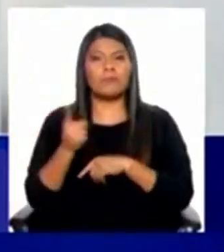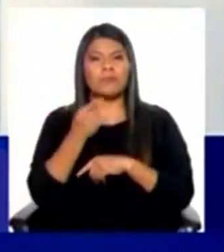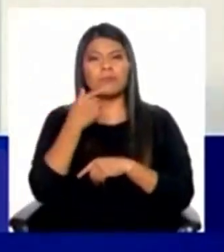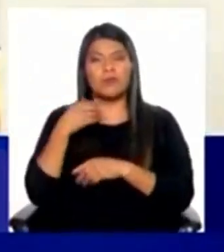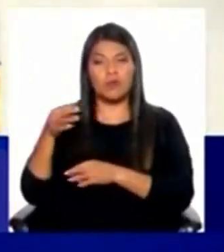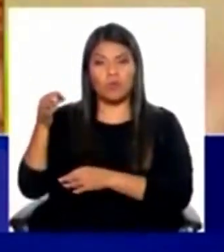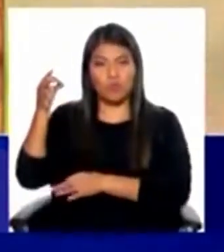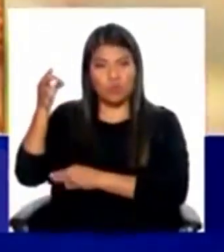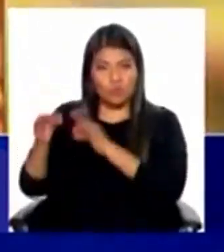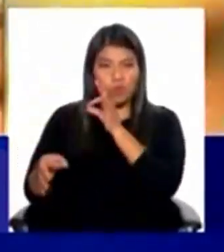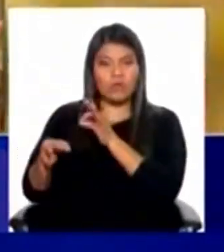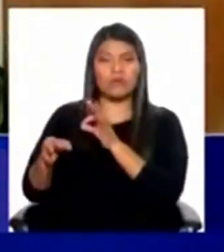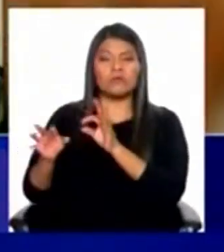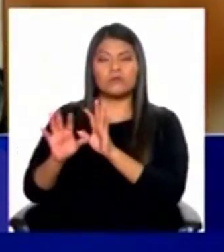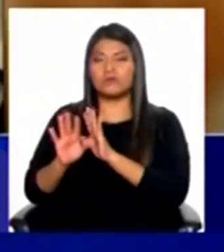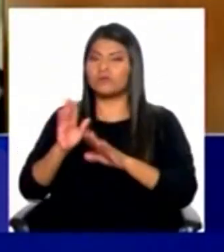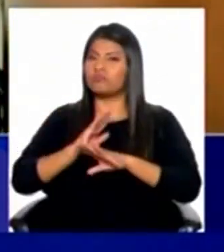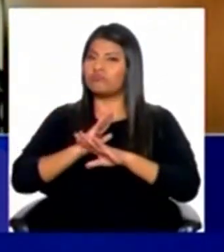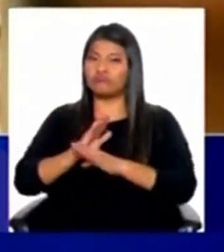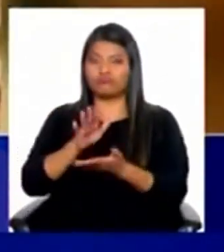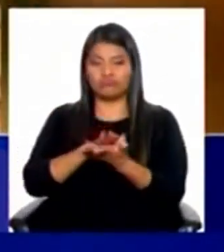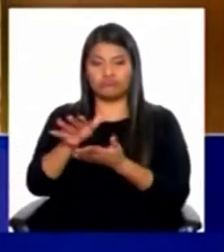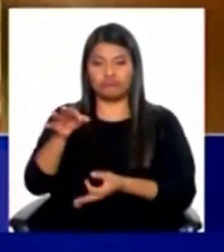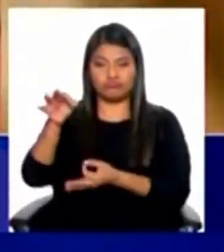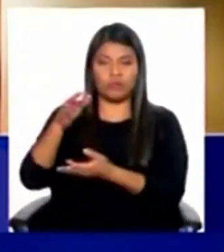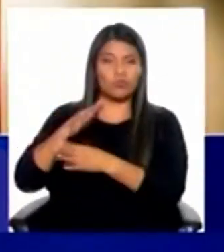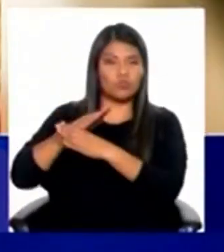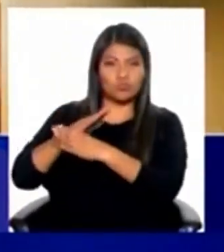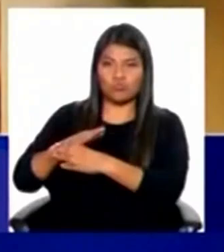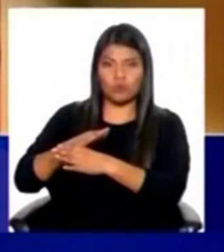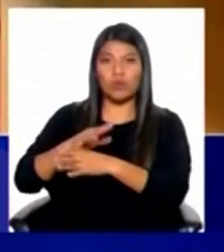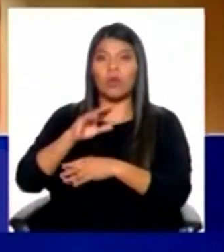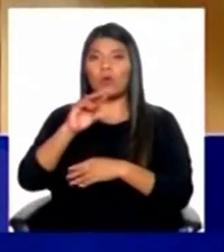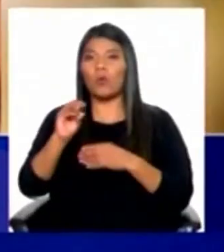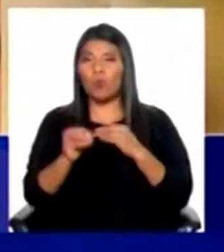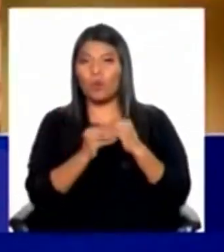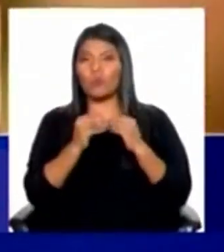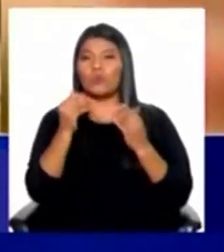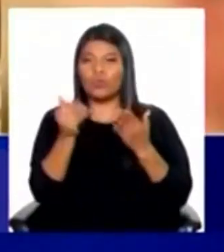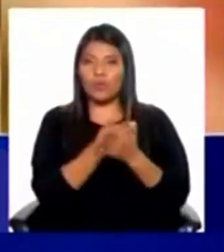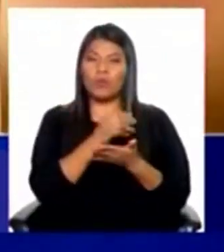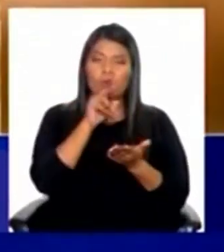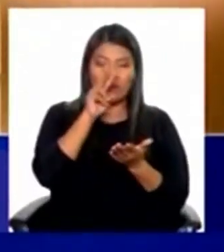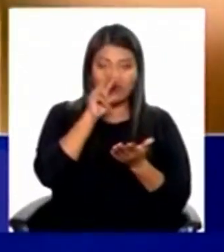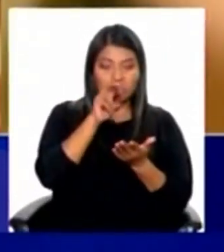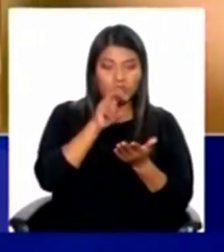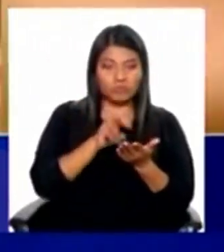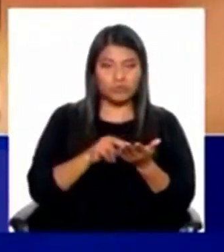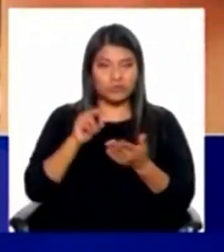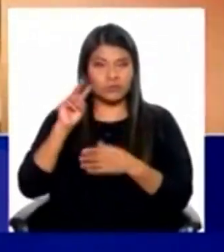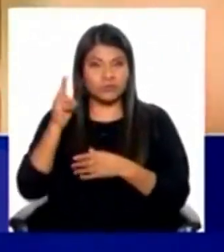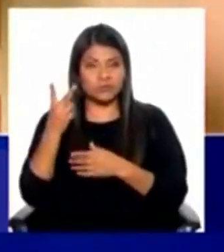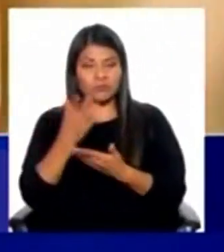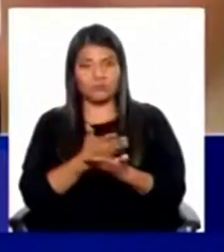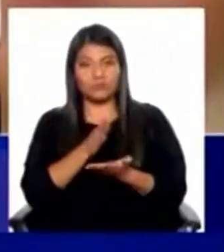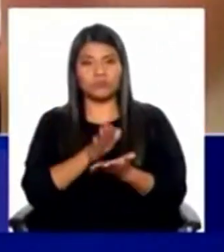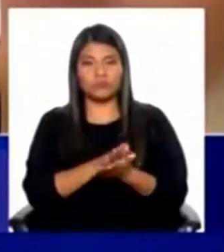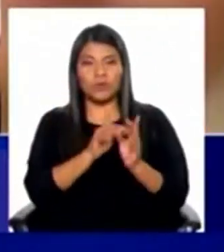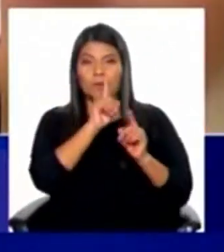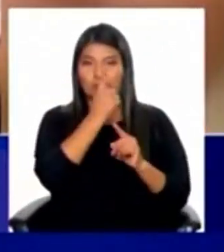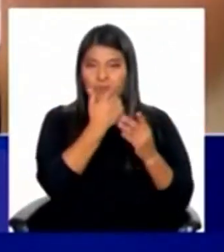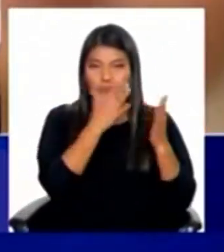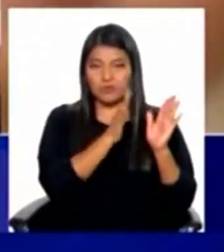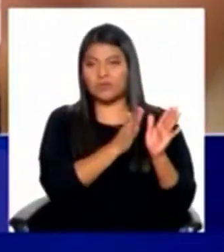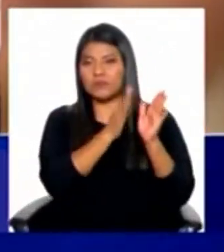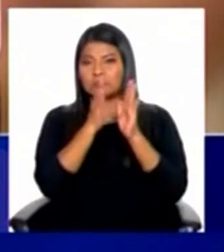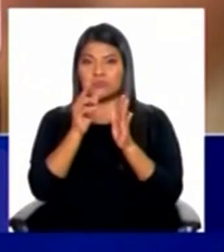juez ha denegado esa solicitud, pero todavía va a tener que ser estudiada y revisada por una segunda instancia. Y ya no